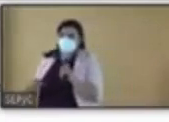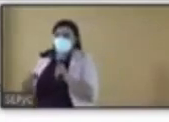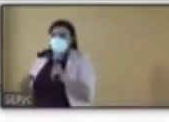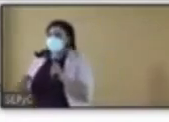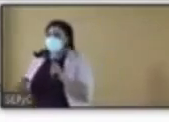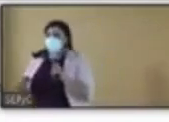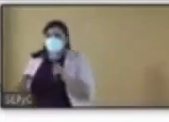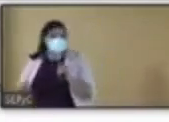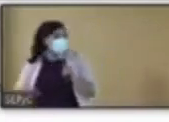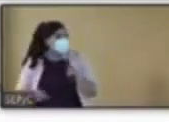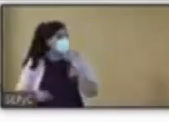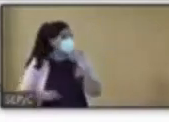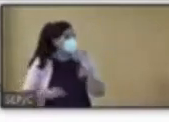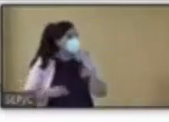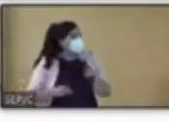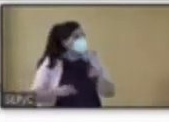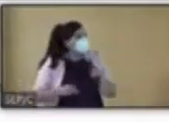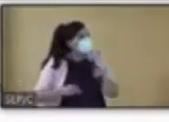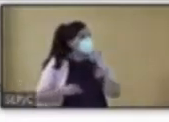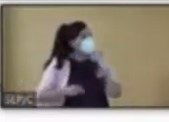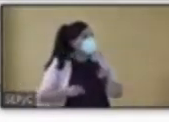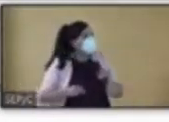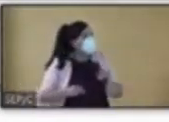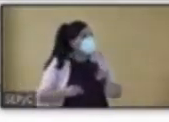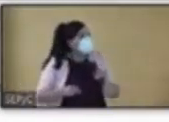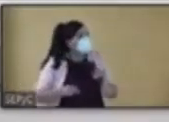estatal y o municipal.